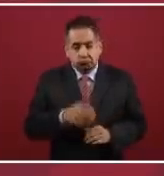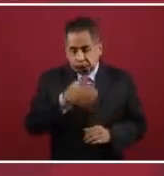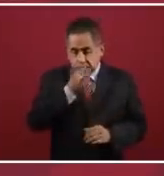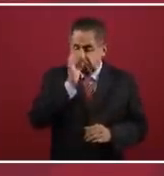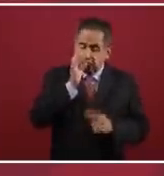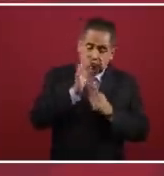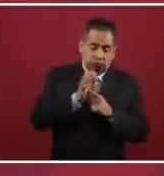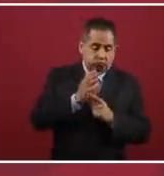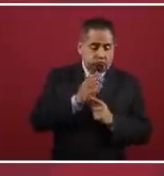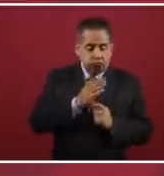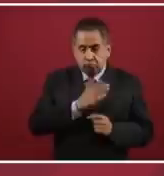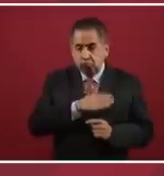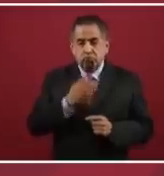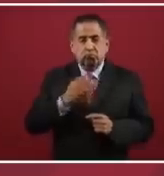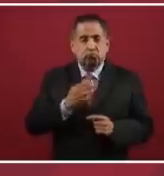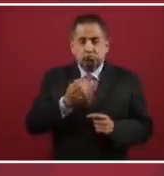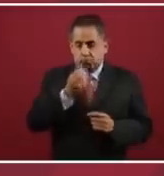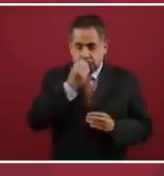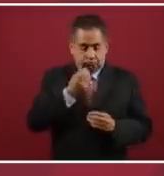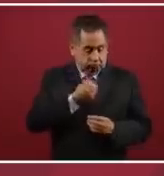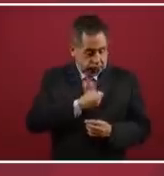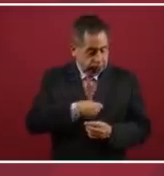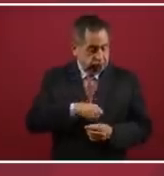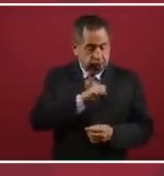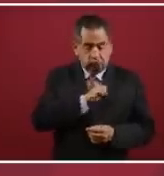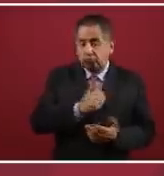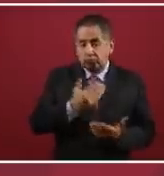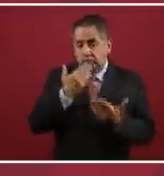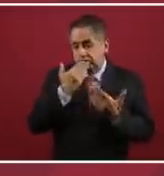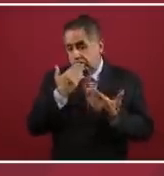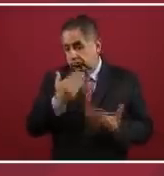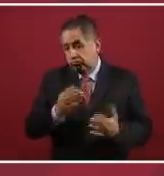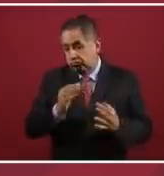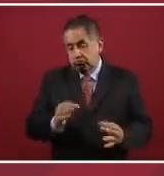bebida, es una alimentación sana,